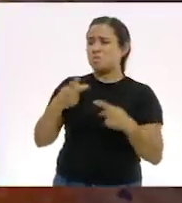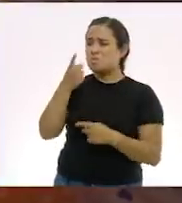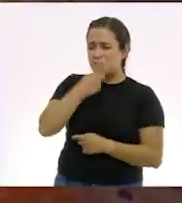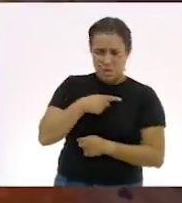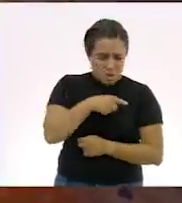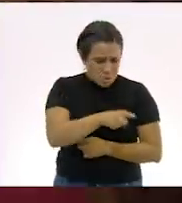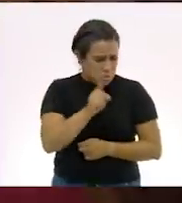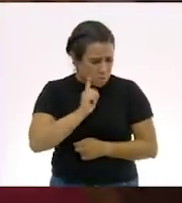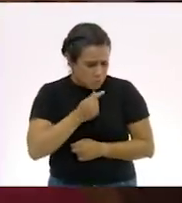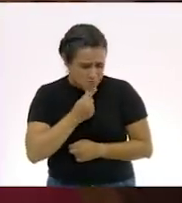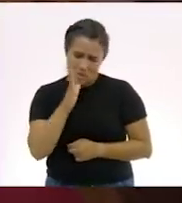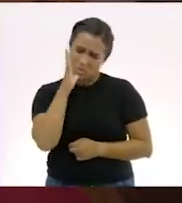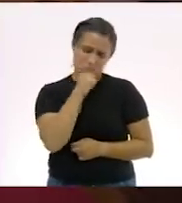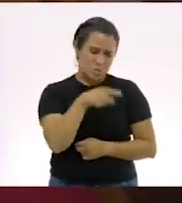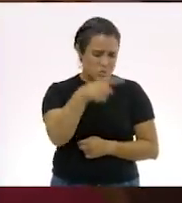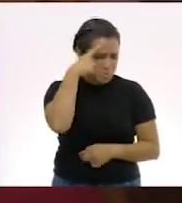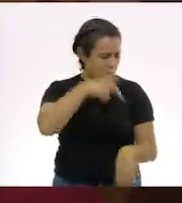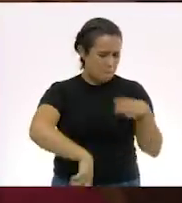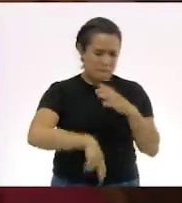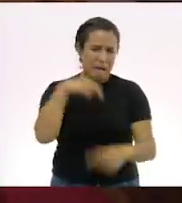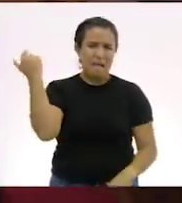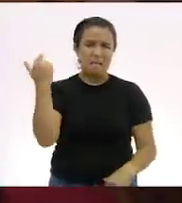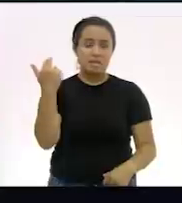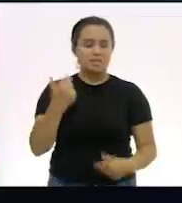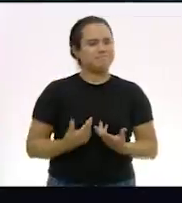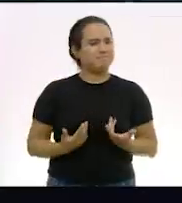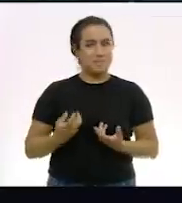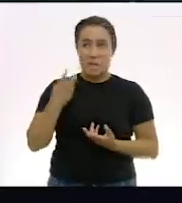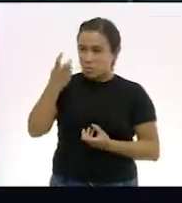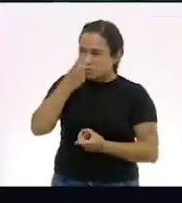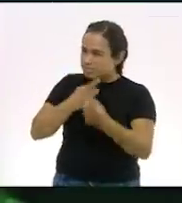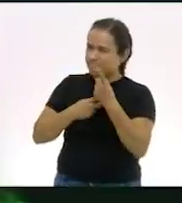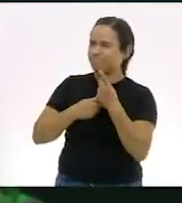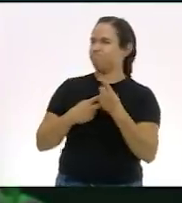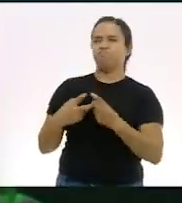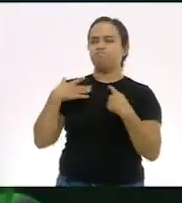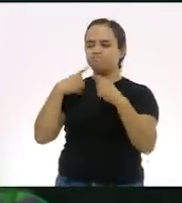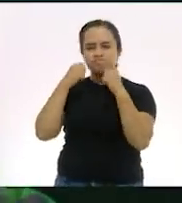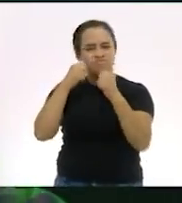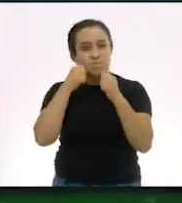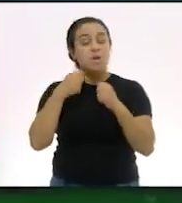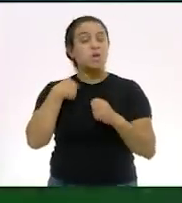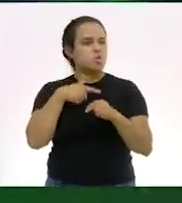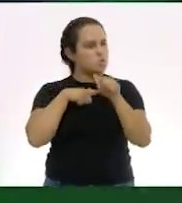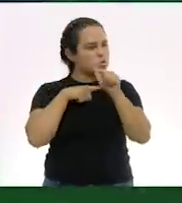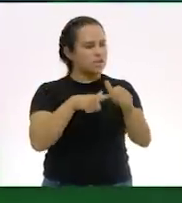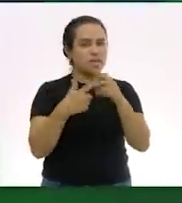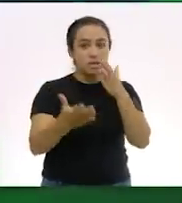aprendeencasa.cep.gov.mx. No se muevan de ese lugar porque tenemos algo muy importante para ustedes. Acompáñenos.